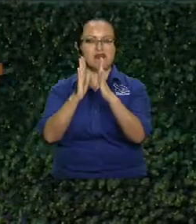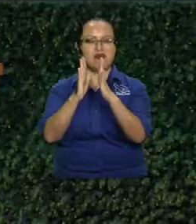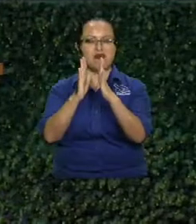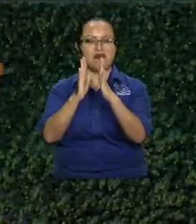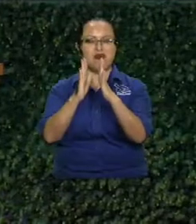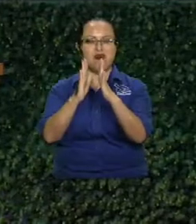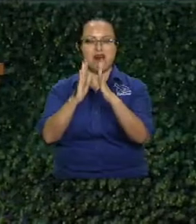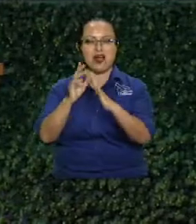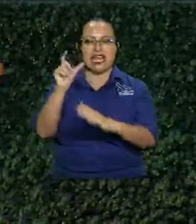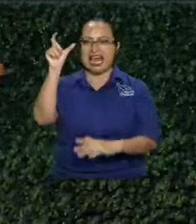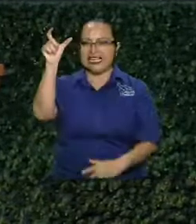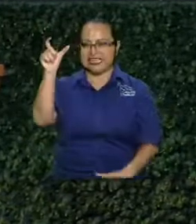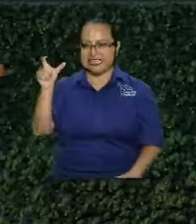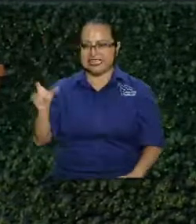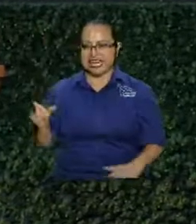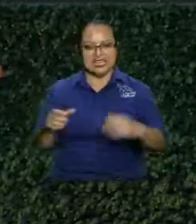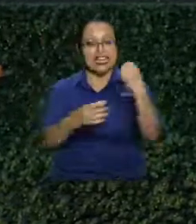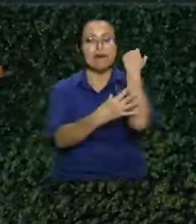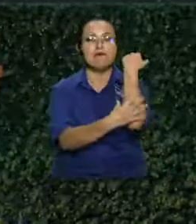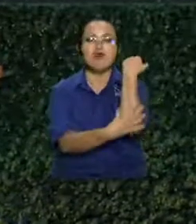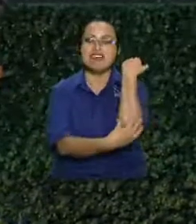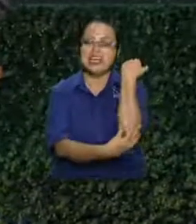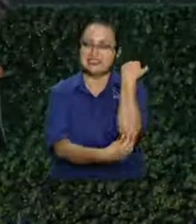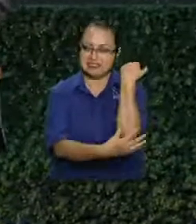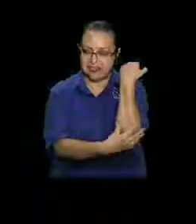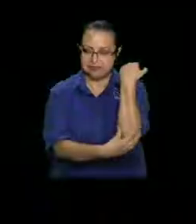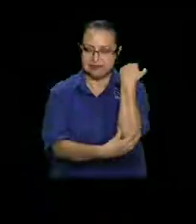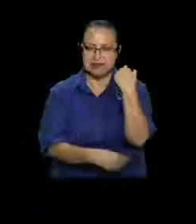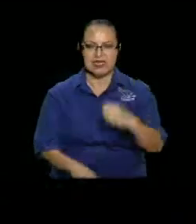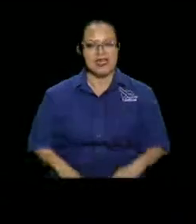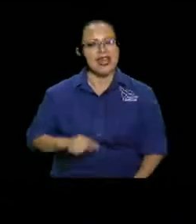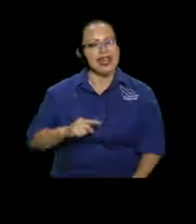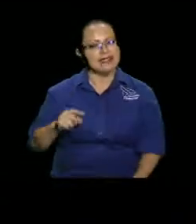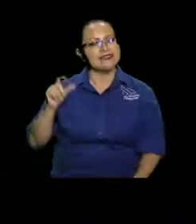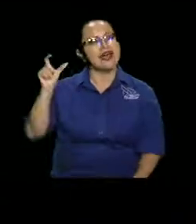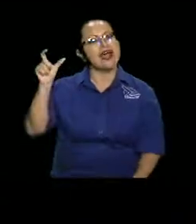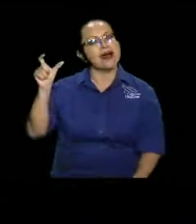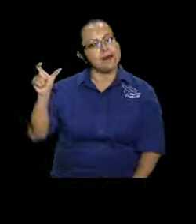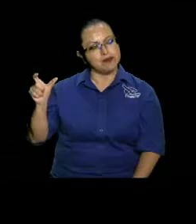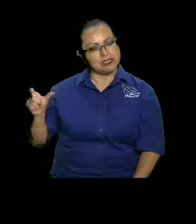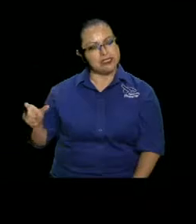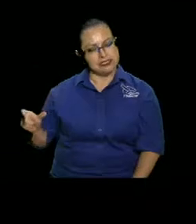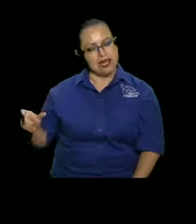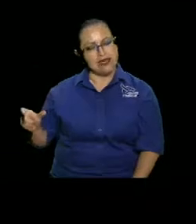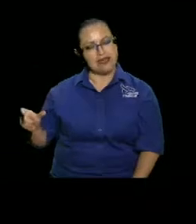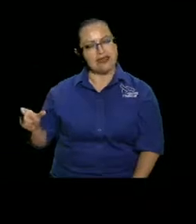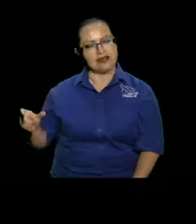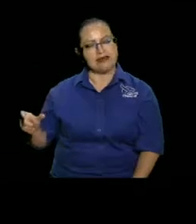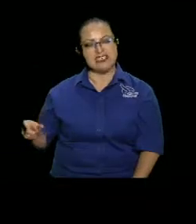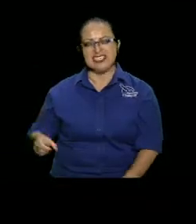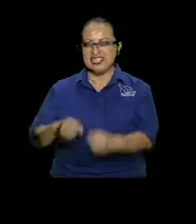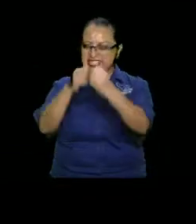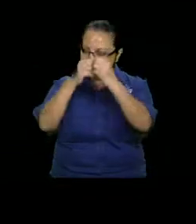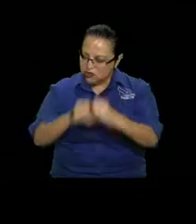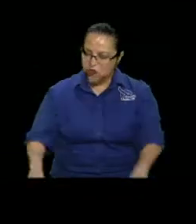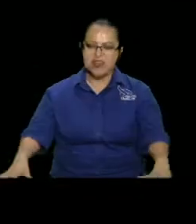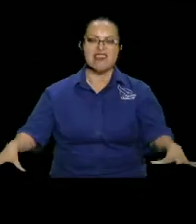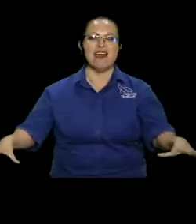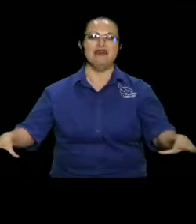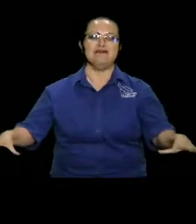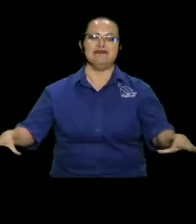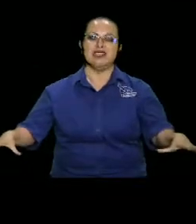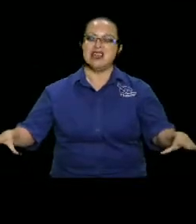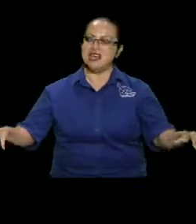la potestad de la pobreza. Porque entonces esa potestad va a